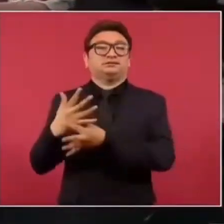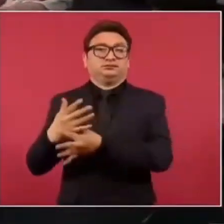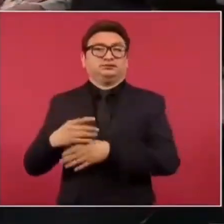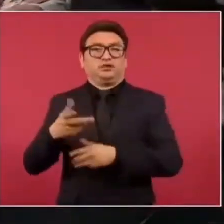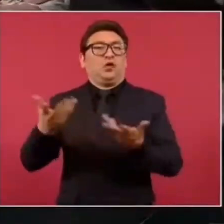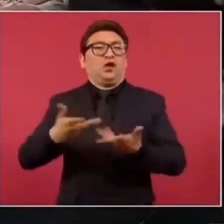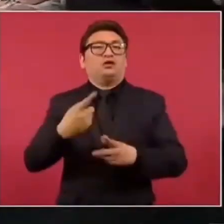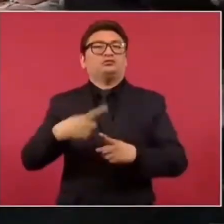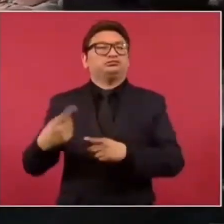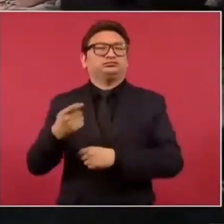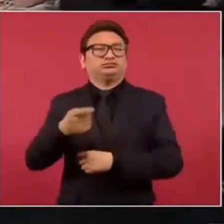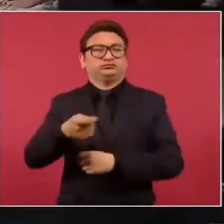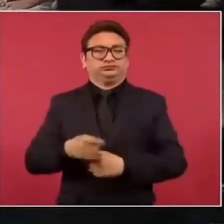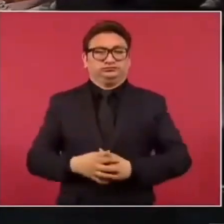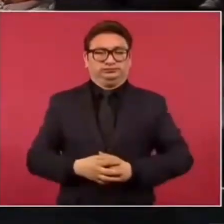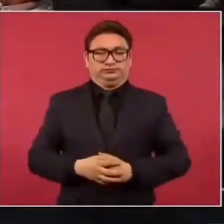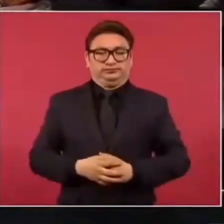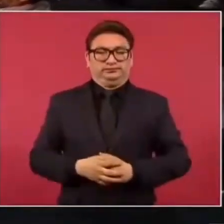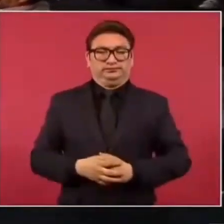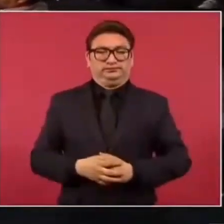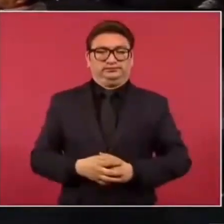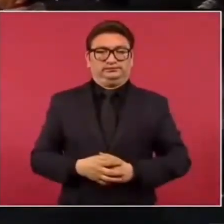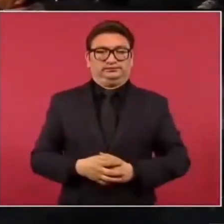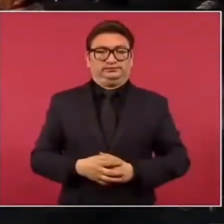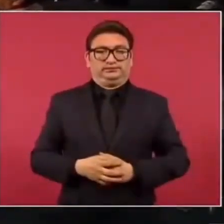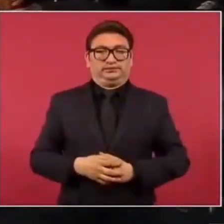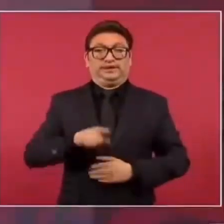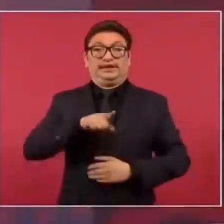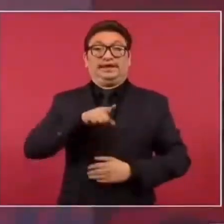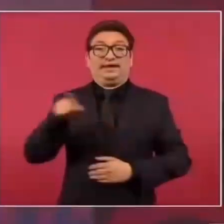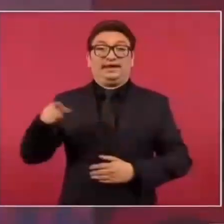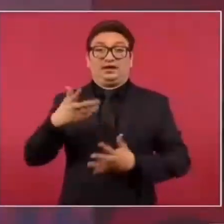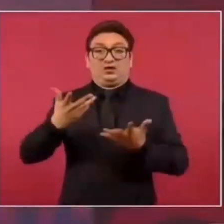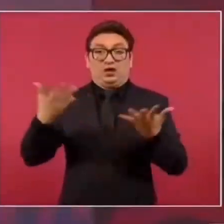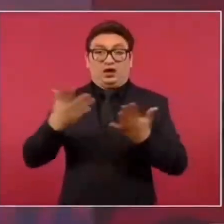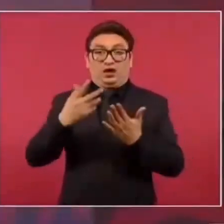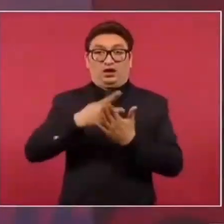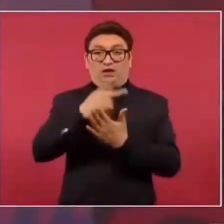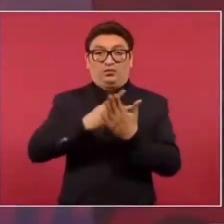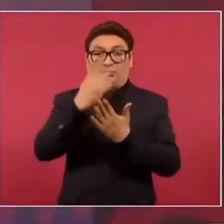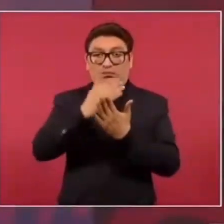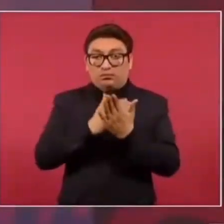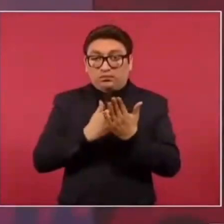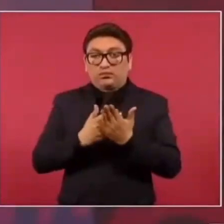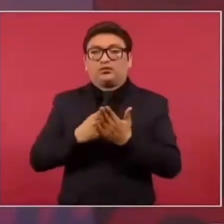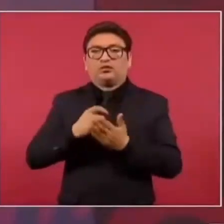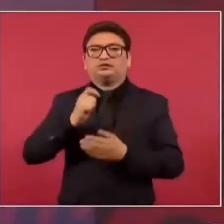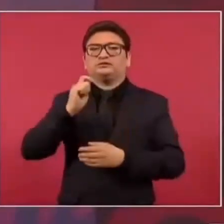asumir el programa conservador